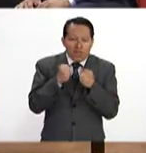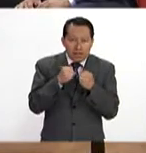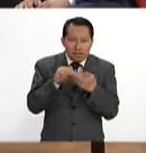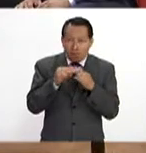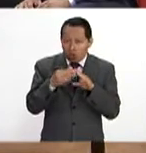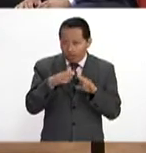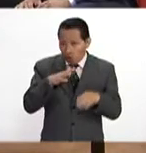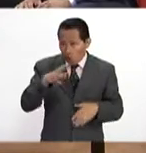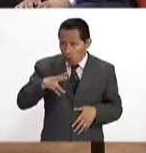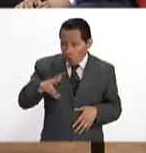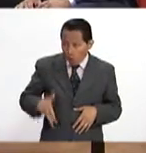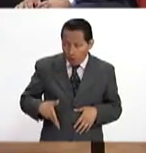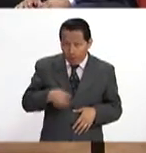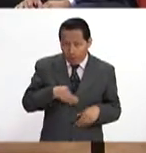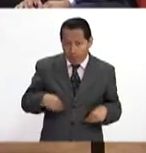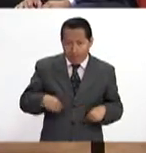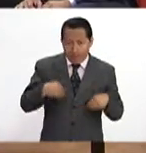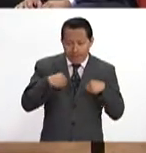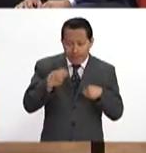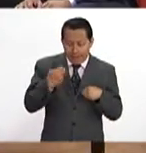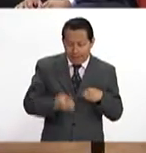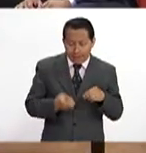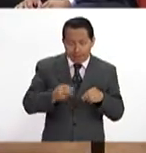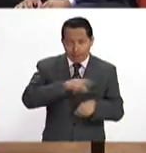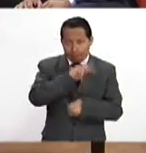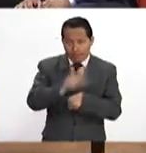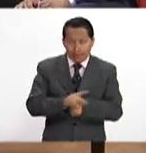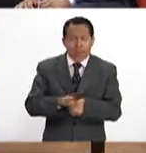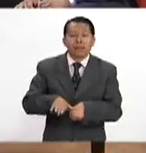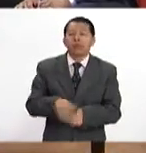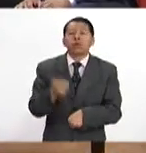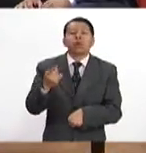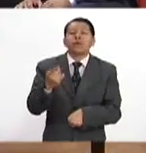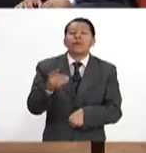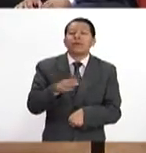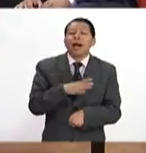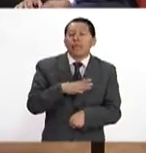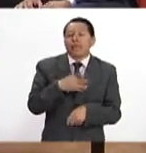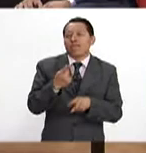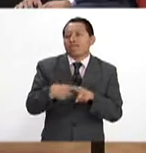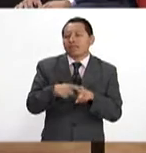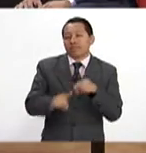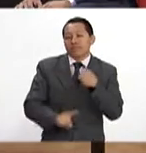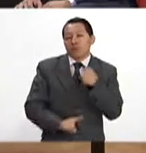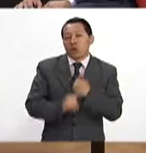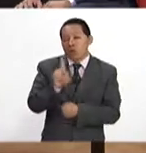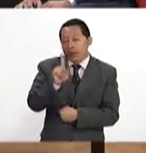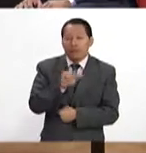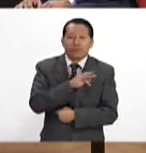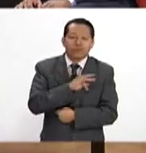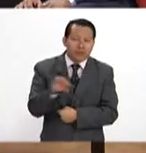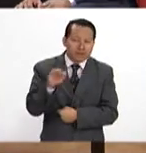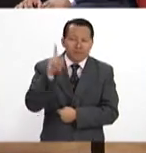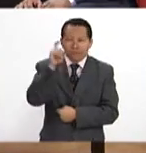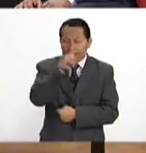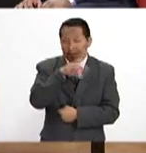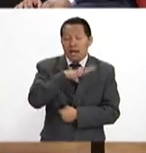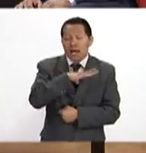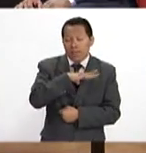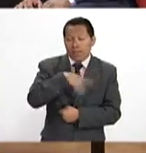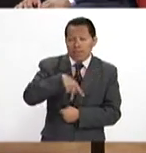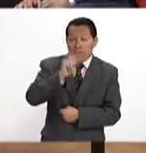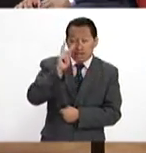de orgullo que tenemos por vivir en este país? Porque podremos tener infinidad de problemas, podremos tener muchos retos, pero